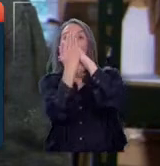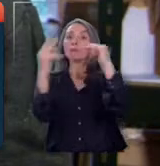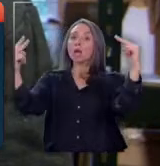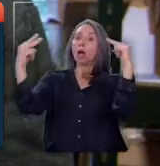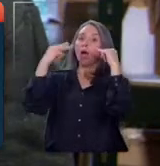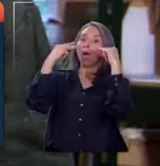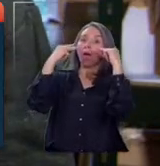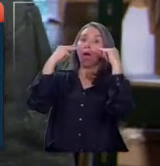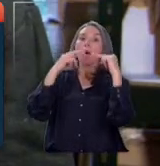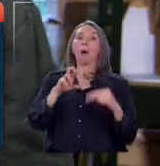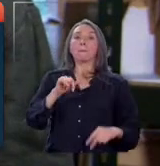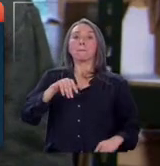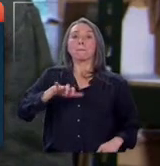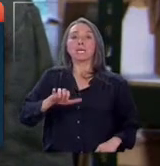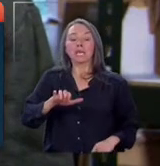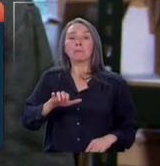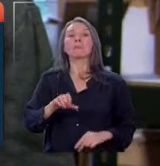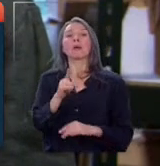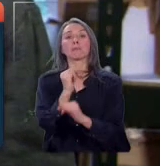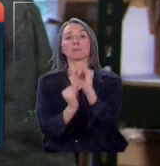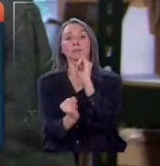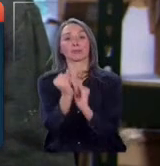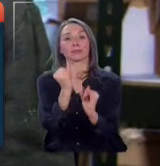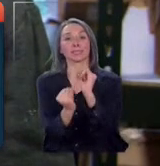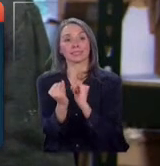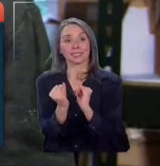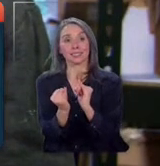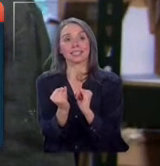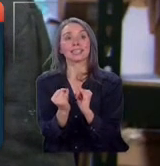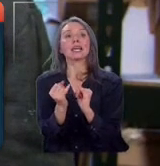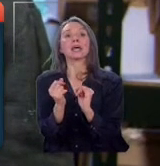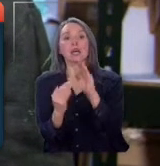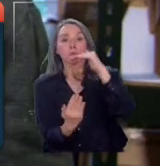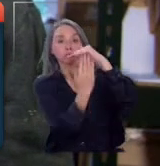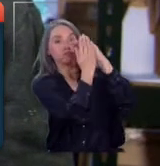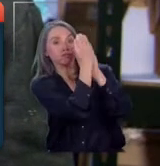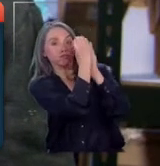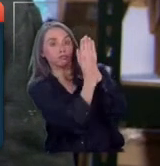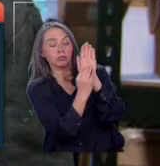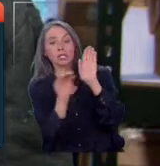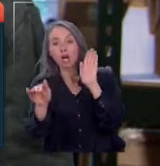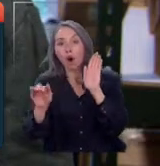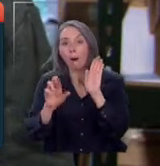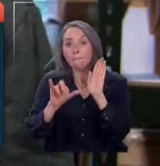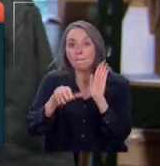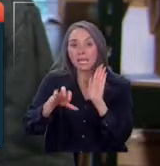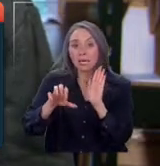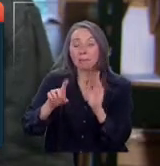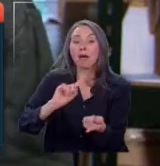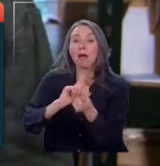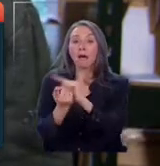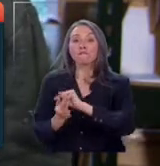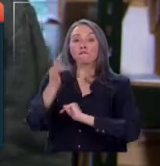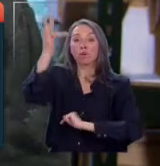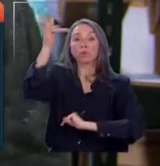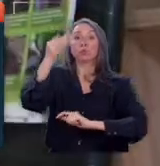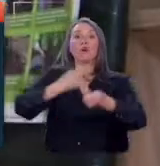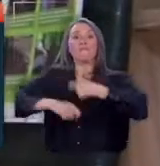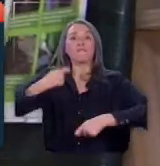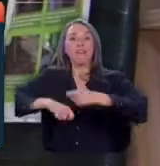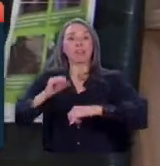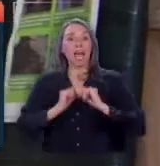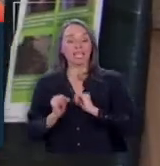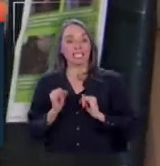pymes en estos momentos sobre todo si es digital y sobre todo si las podemos transformar a que puedan vender en en un futuro también digitalmente